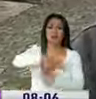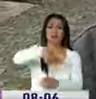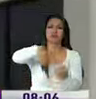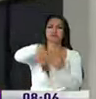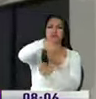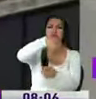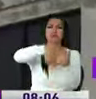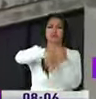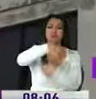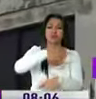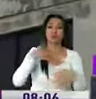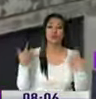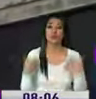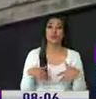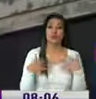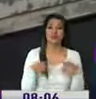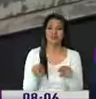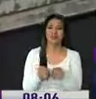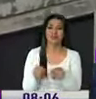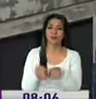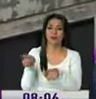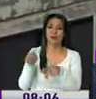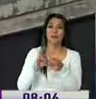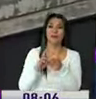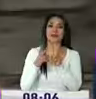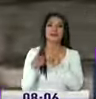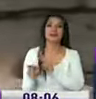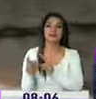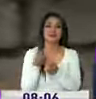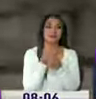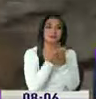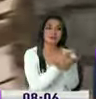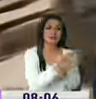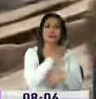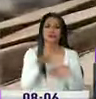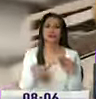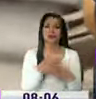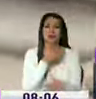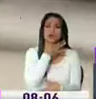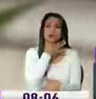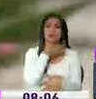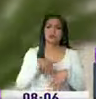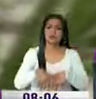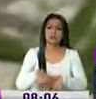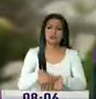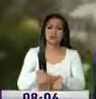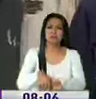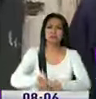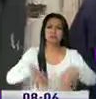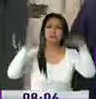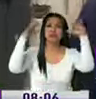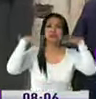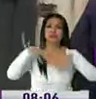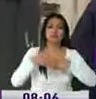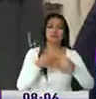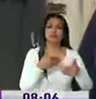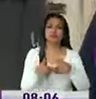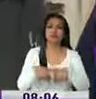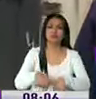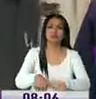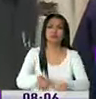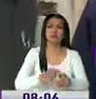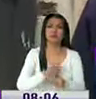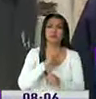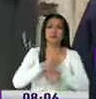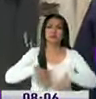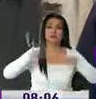levantaban. Historias similares cuentan los vecinos, pues todos alarmados salieron en medio de la lluvia. Estaba cayendo